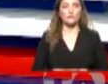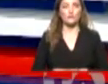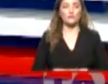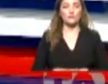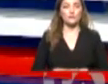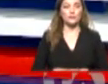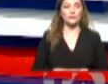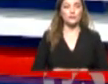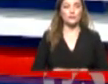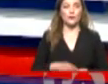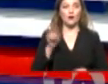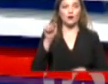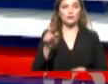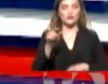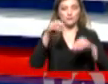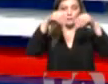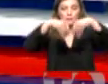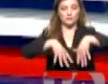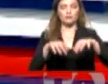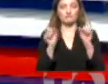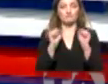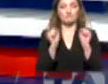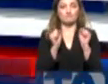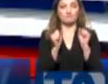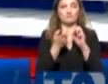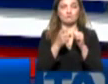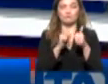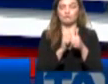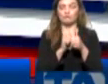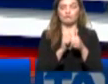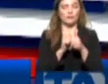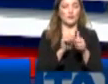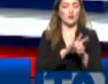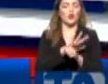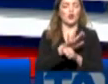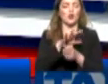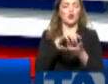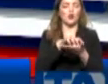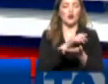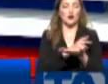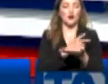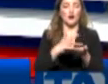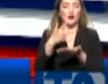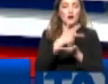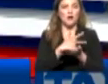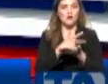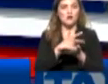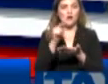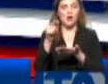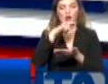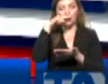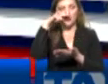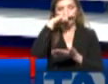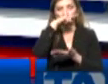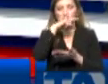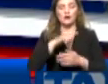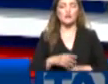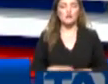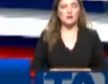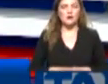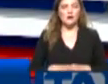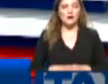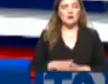El fuerte invierno también afecta la movilidad entre la provincia del Carchi y Sucumbíos, dejando aisladas a varias comunidades de la zona. Al